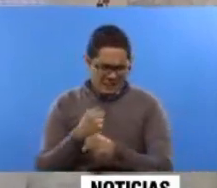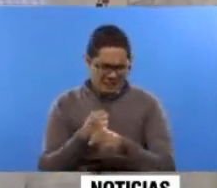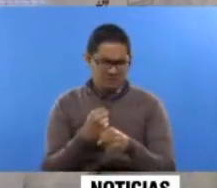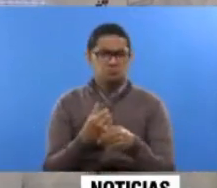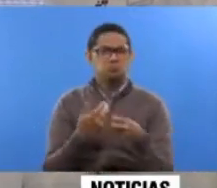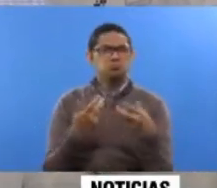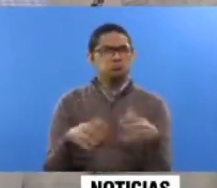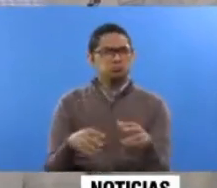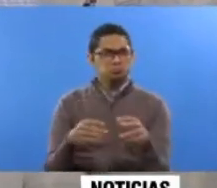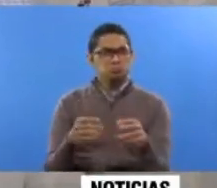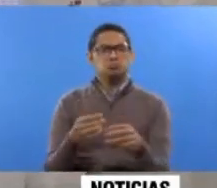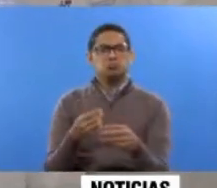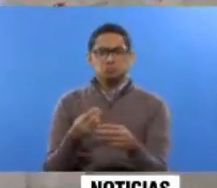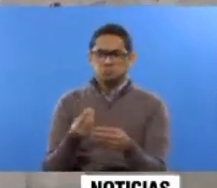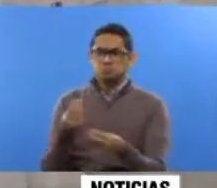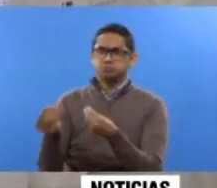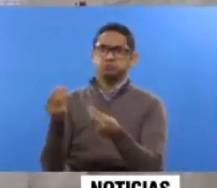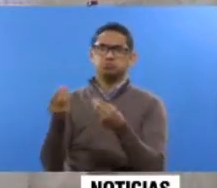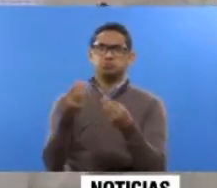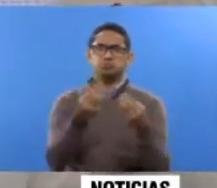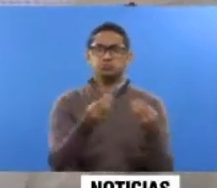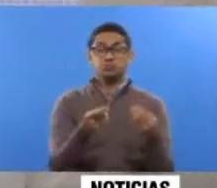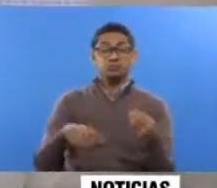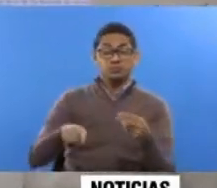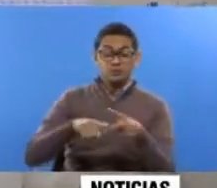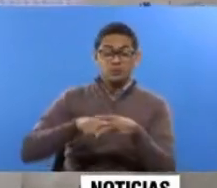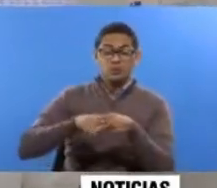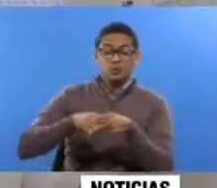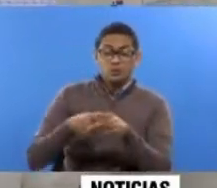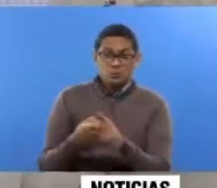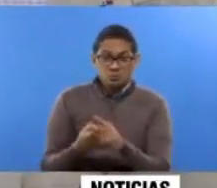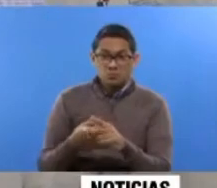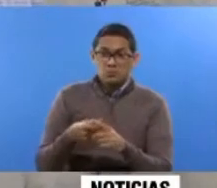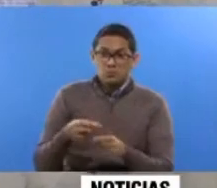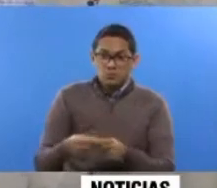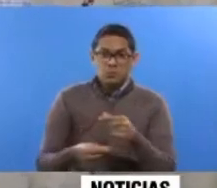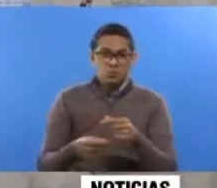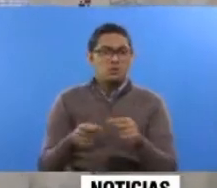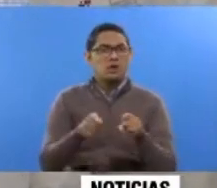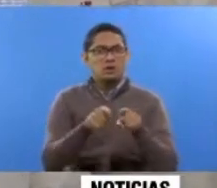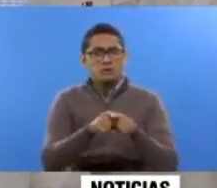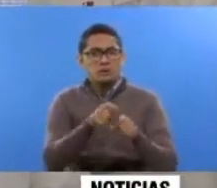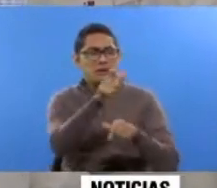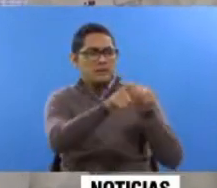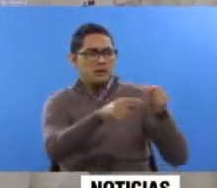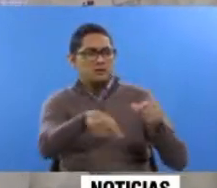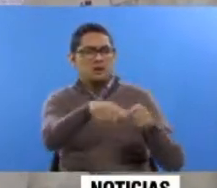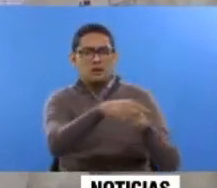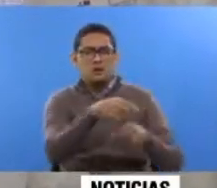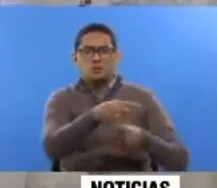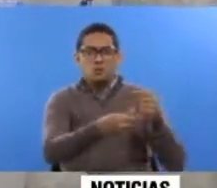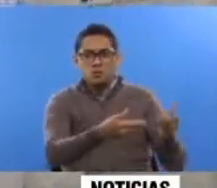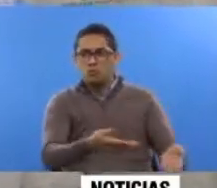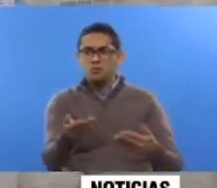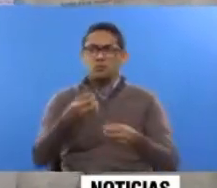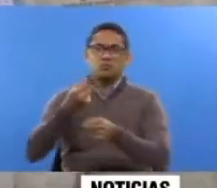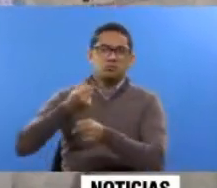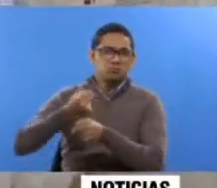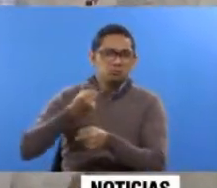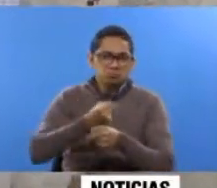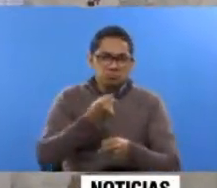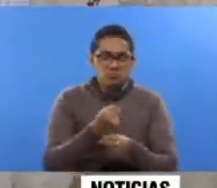80. Así como comienzan a entrar otras personas en la economía y comenzamos a darnos cuenta en el sistema